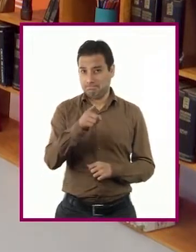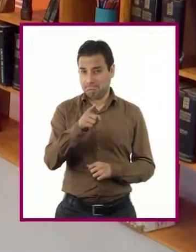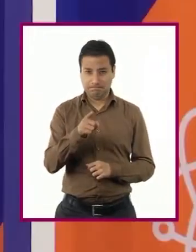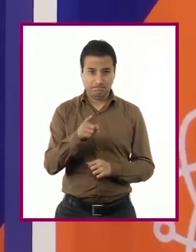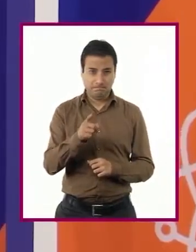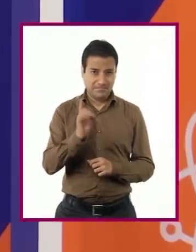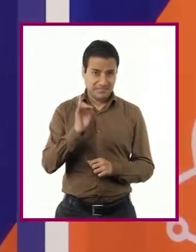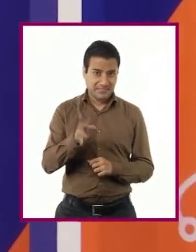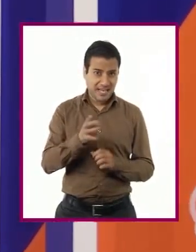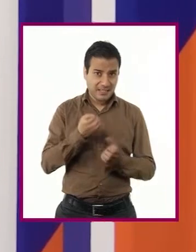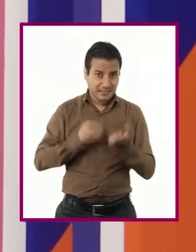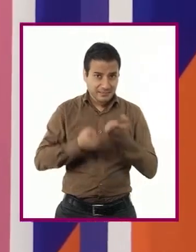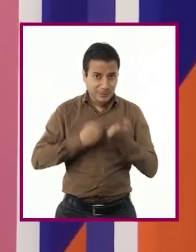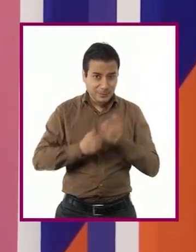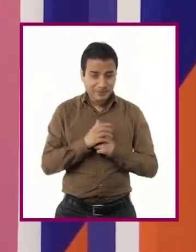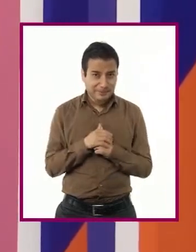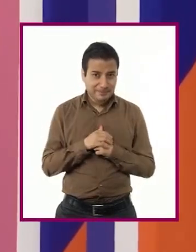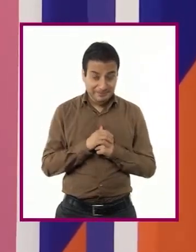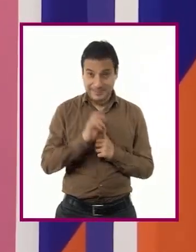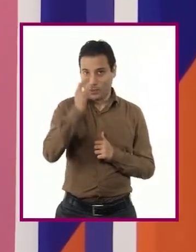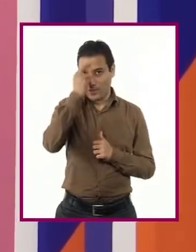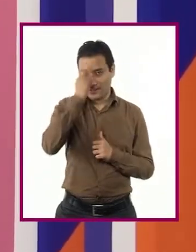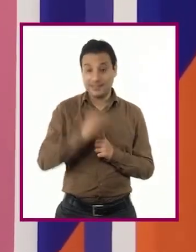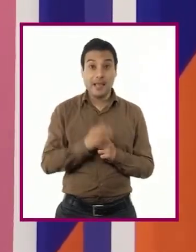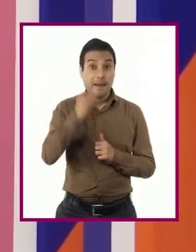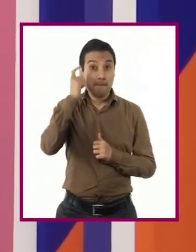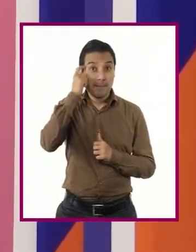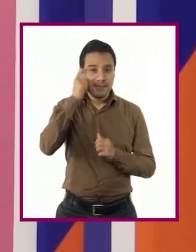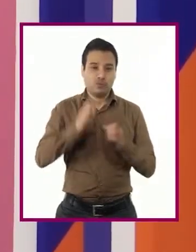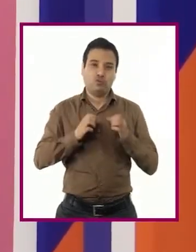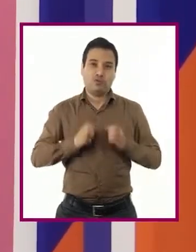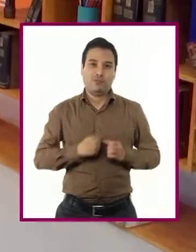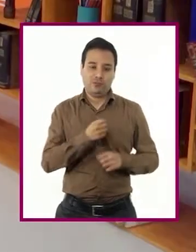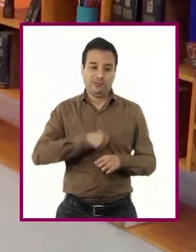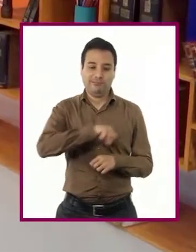de ejercicio? Recuerden que mente sana en cuerpo sano.